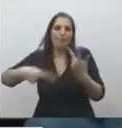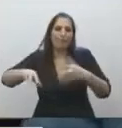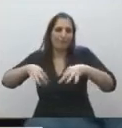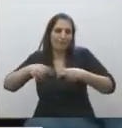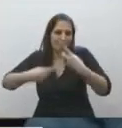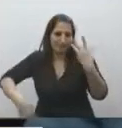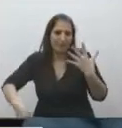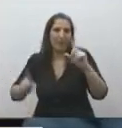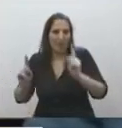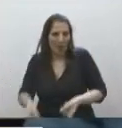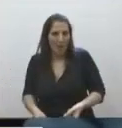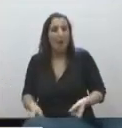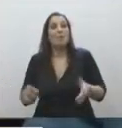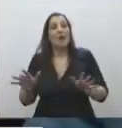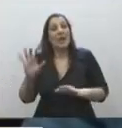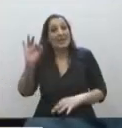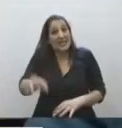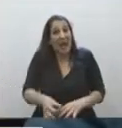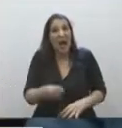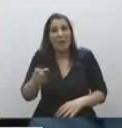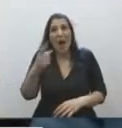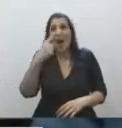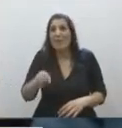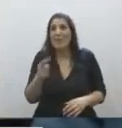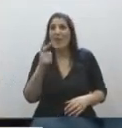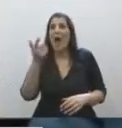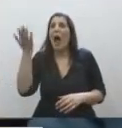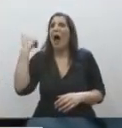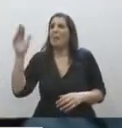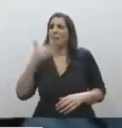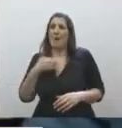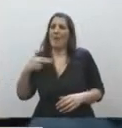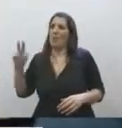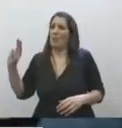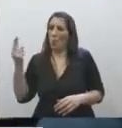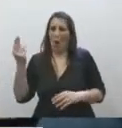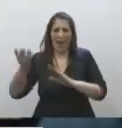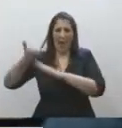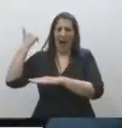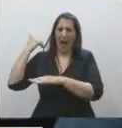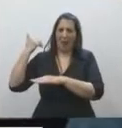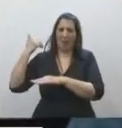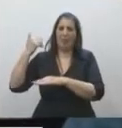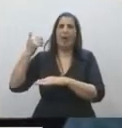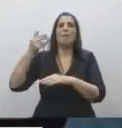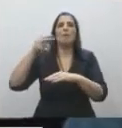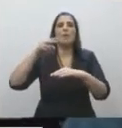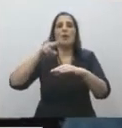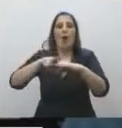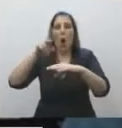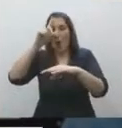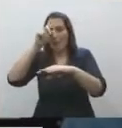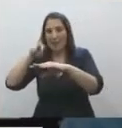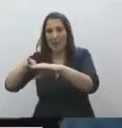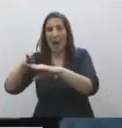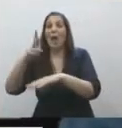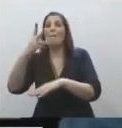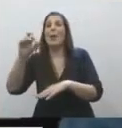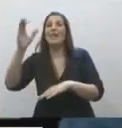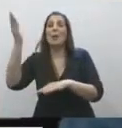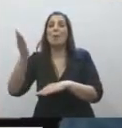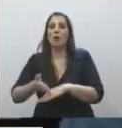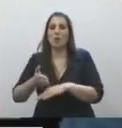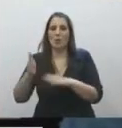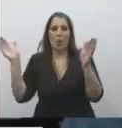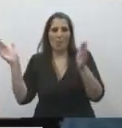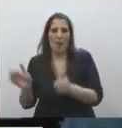segundito más, un minuto más. Marisa, una pregunta. Senadora, un mensaje de María Amalia de Zona Norte. Dice, el problema es el mal uso del